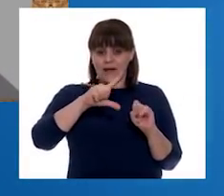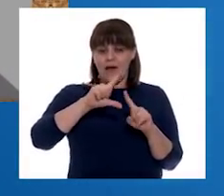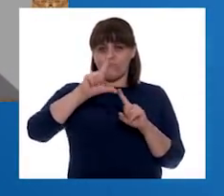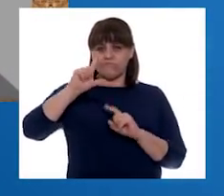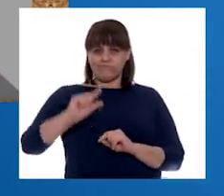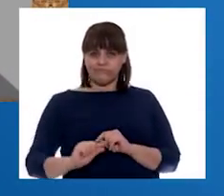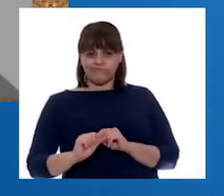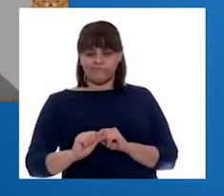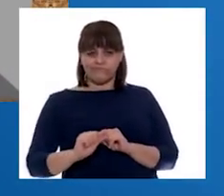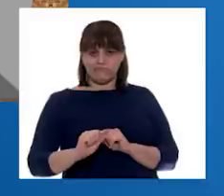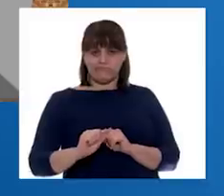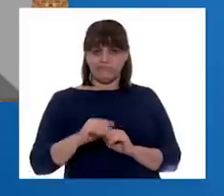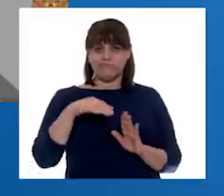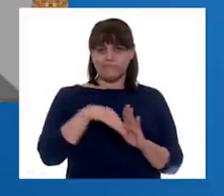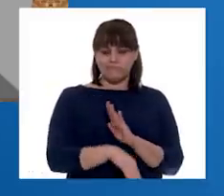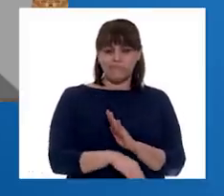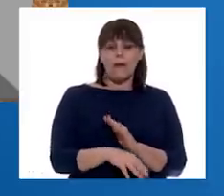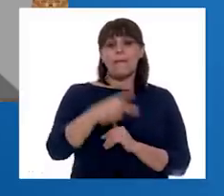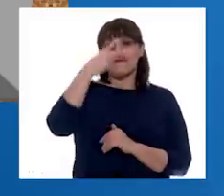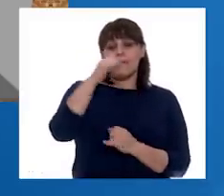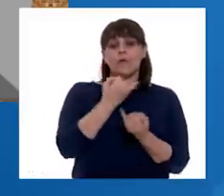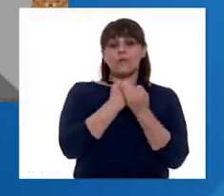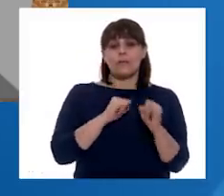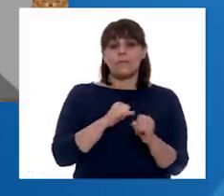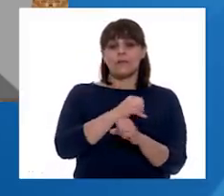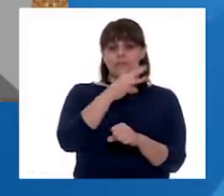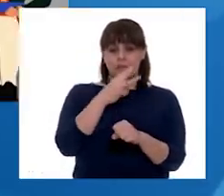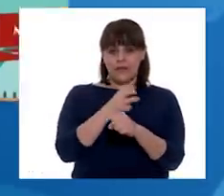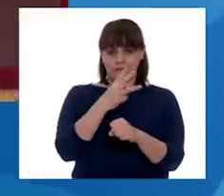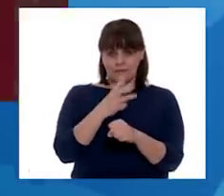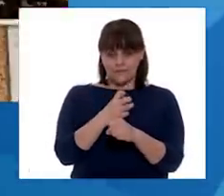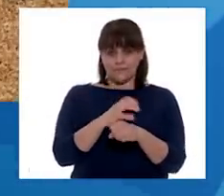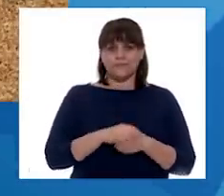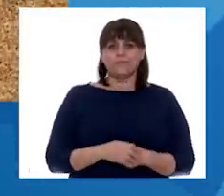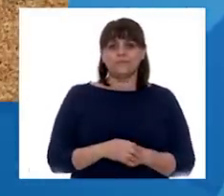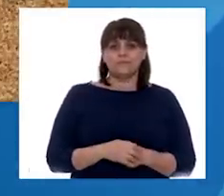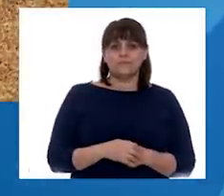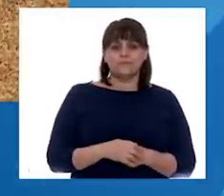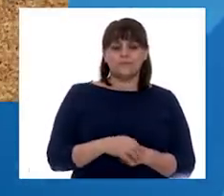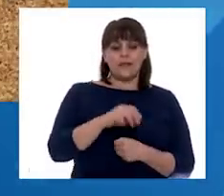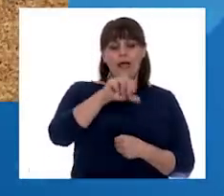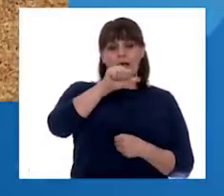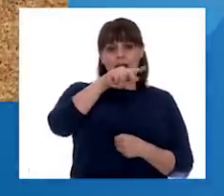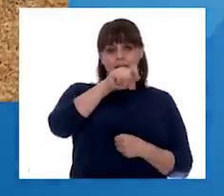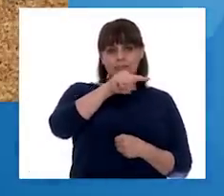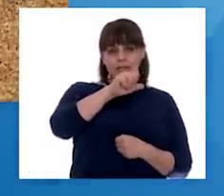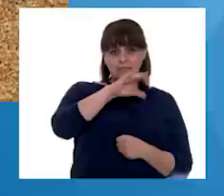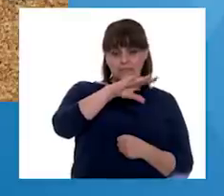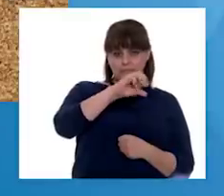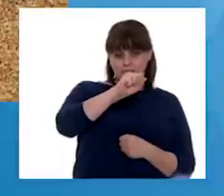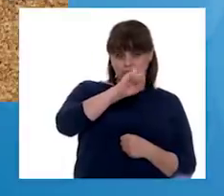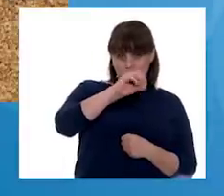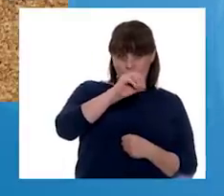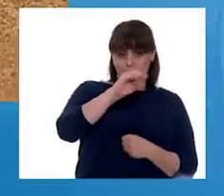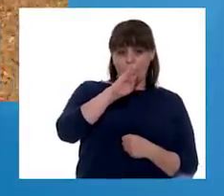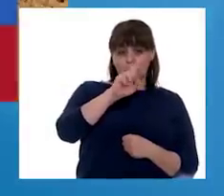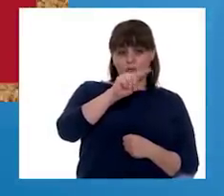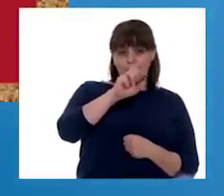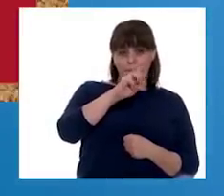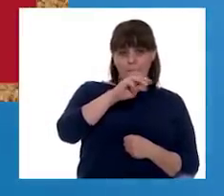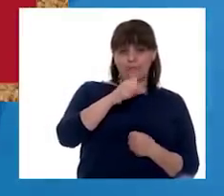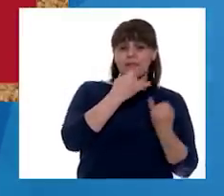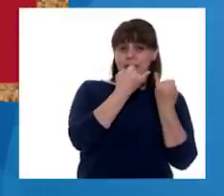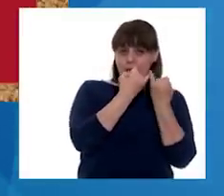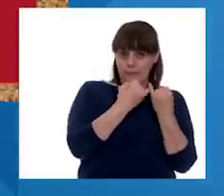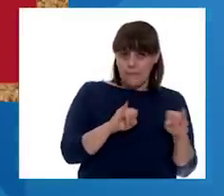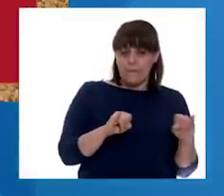México Independiente. Tercera parte. Cuando Anastasio Bustamante inaugura la República Centralista, se